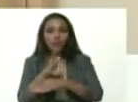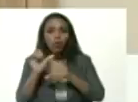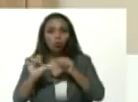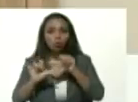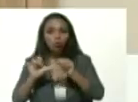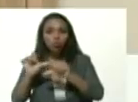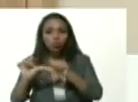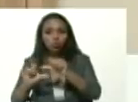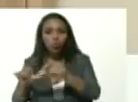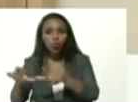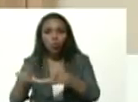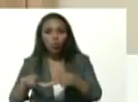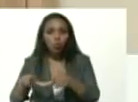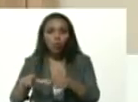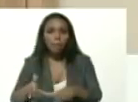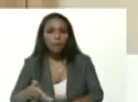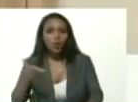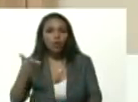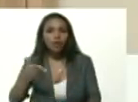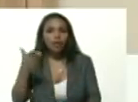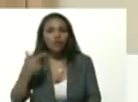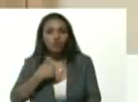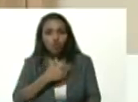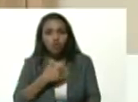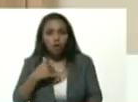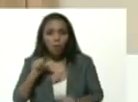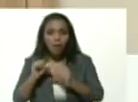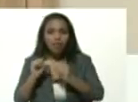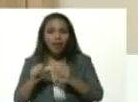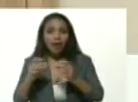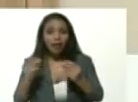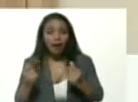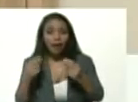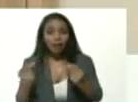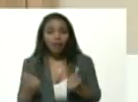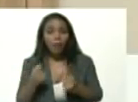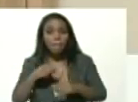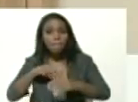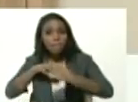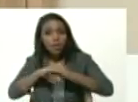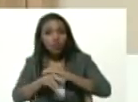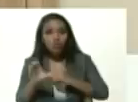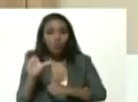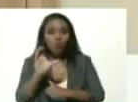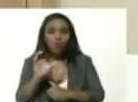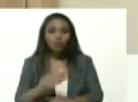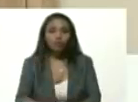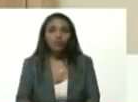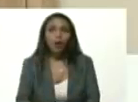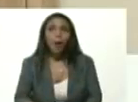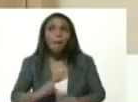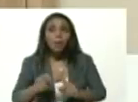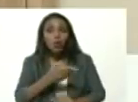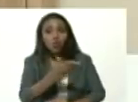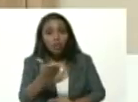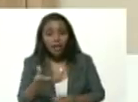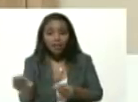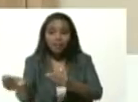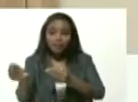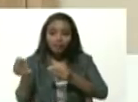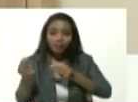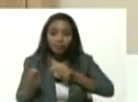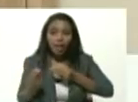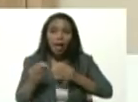en las áreas priorizadas. Yo quiero mantener activado el metro, pero ustedes me tienen que garantizar